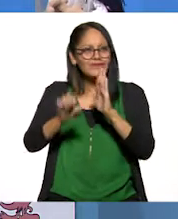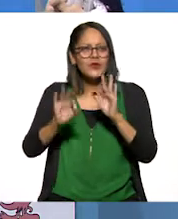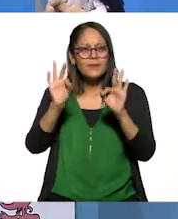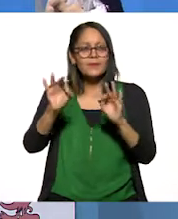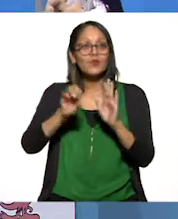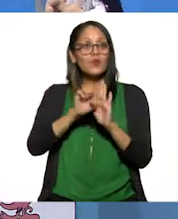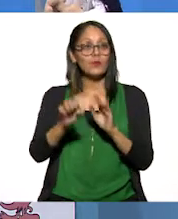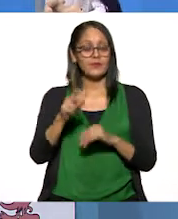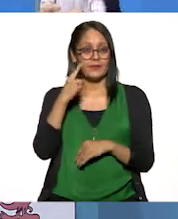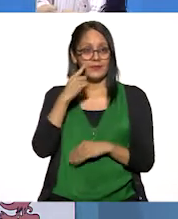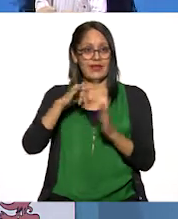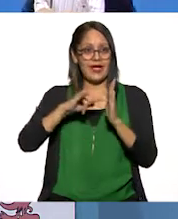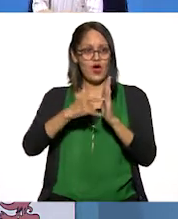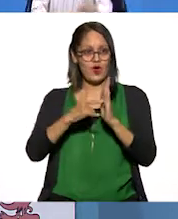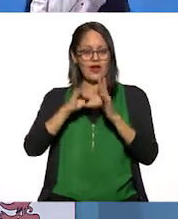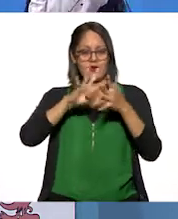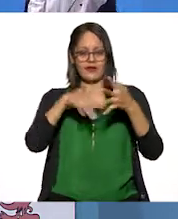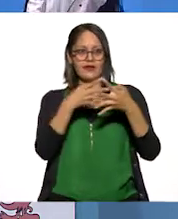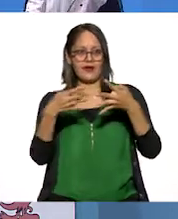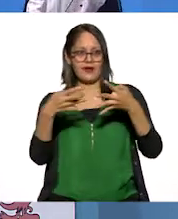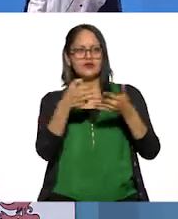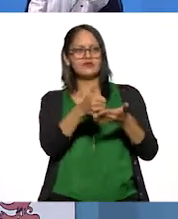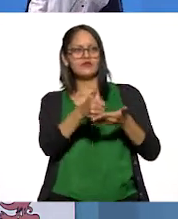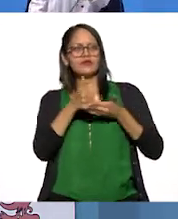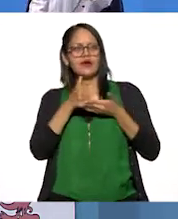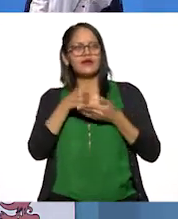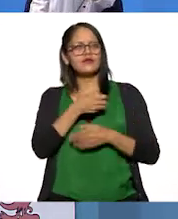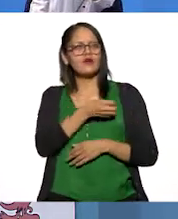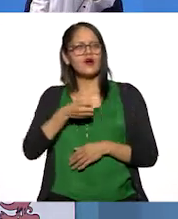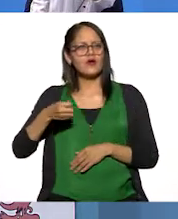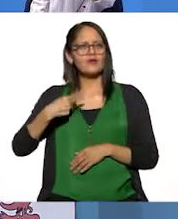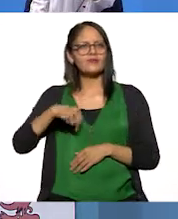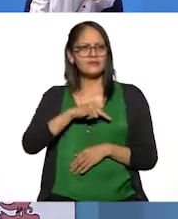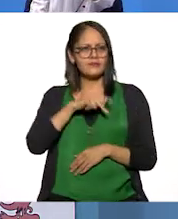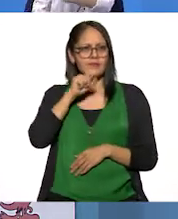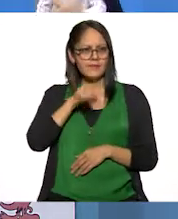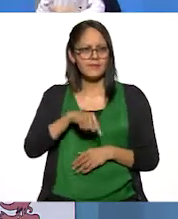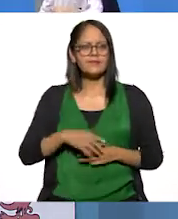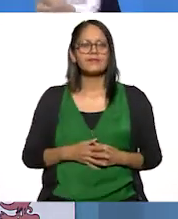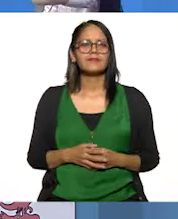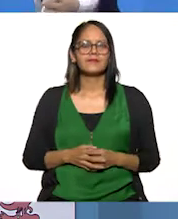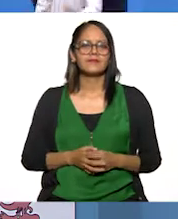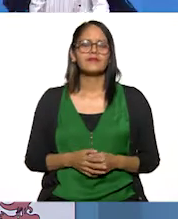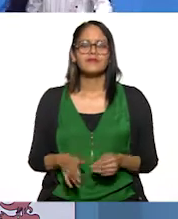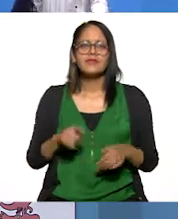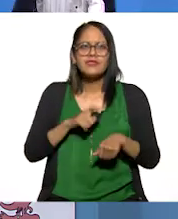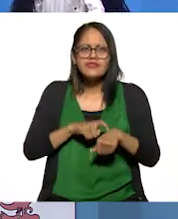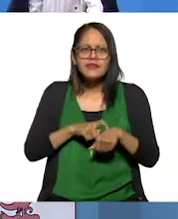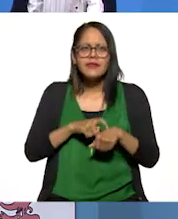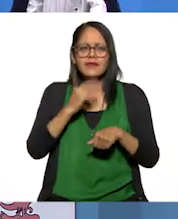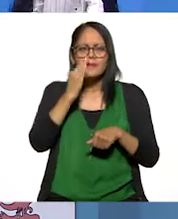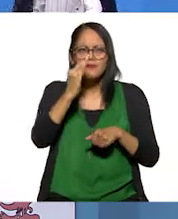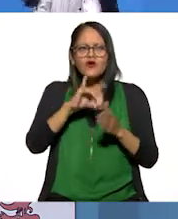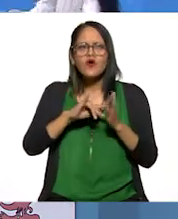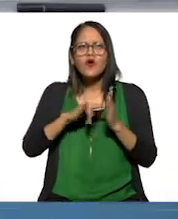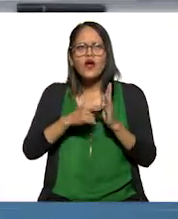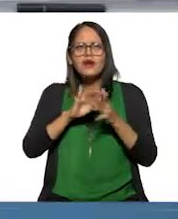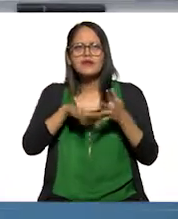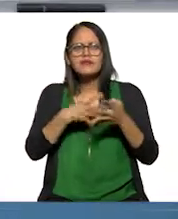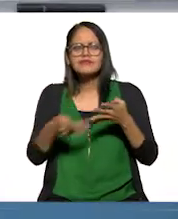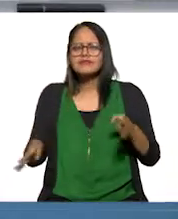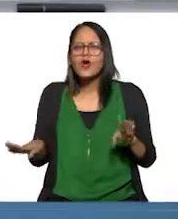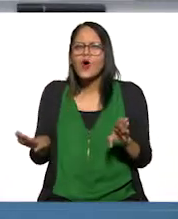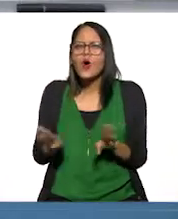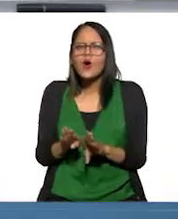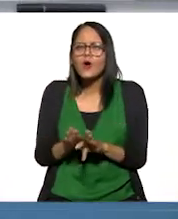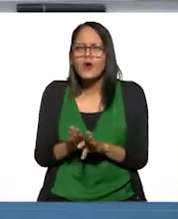con este tipo de horarios podemos organizar muy bien nuestros tiempos. ¿Tiempos y horarios?